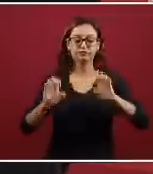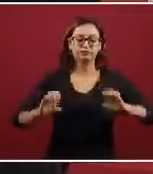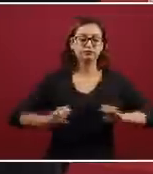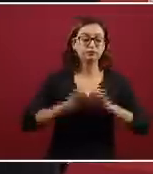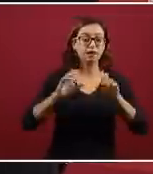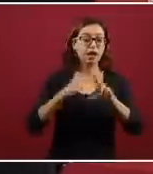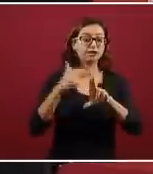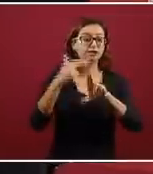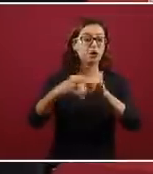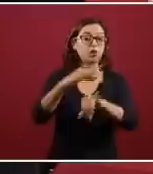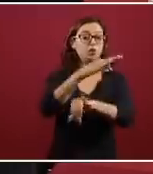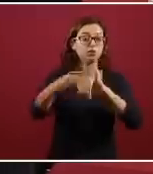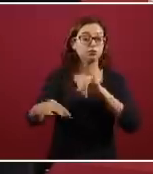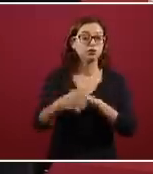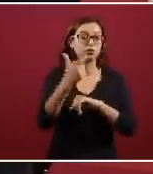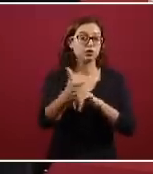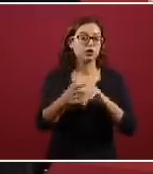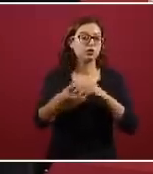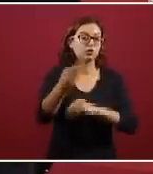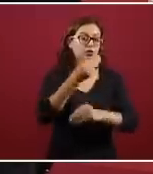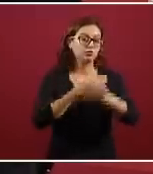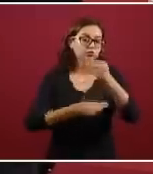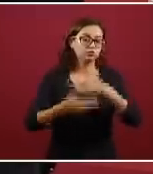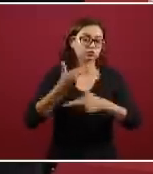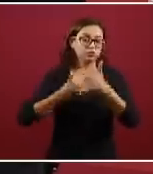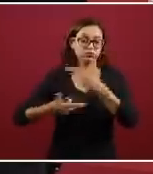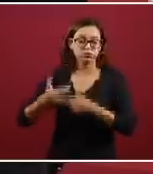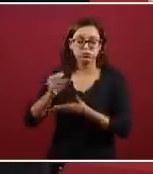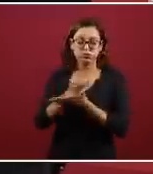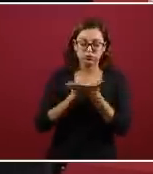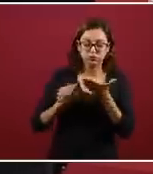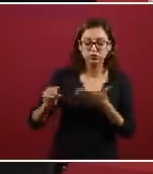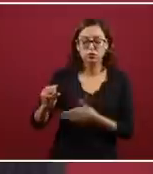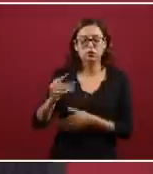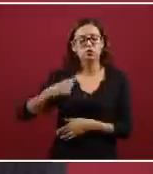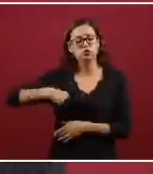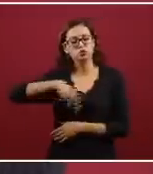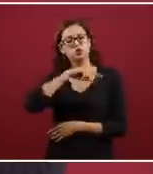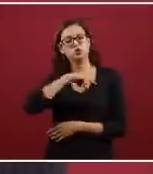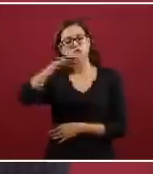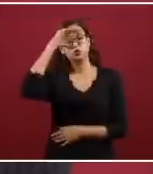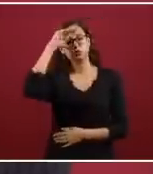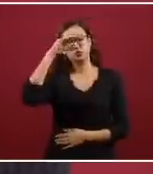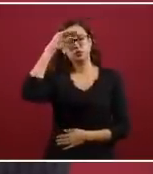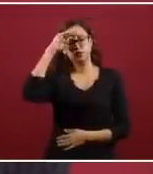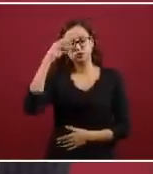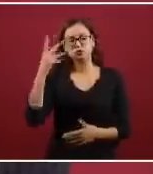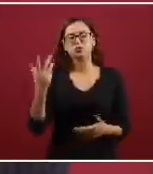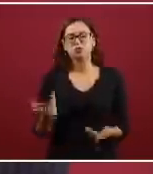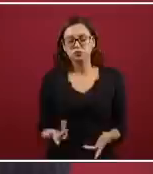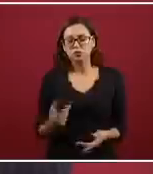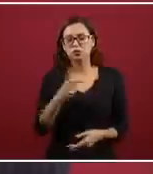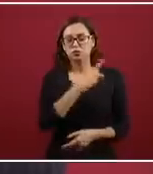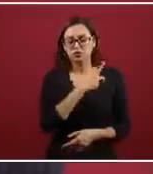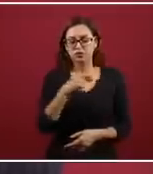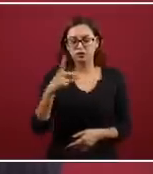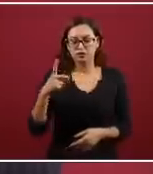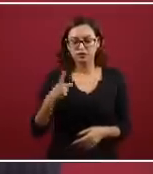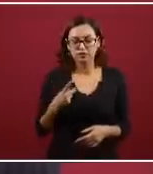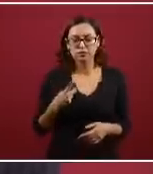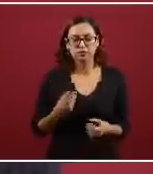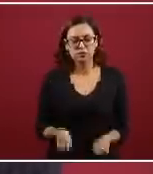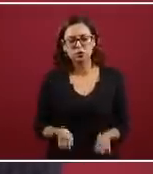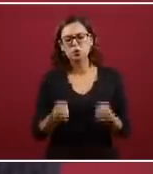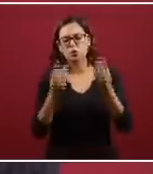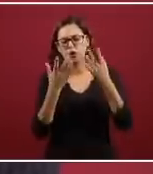contratos. Lo que hicimos es considerar algunos cobros, es decir, algunos